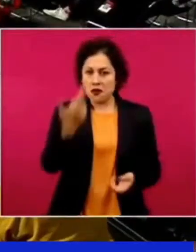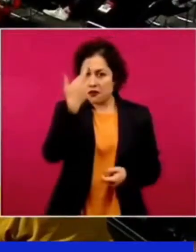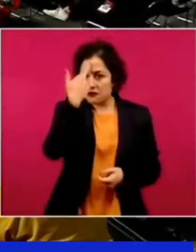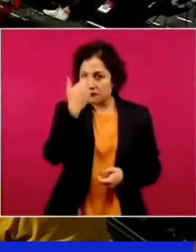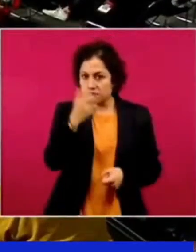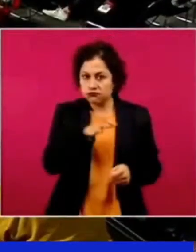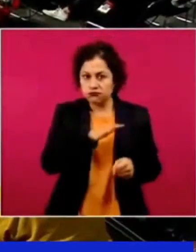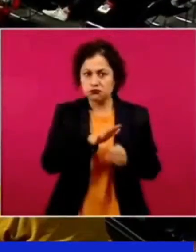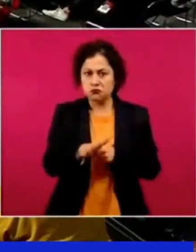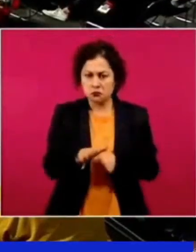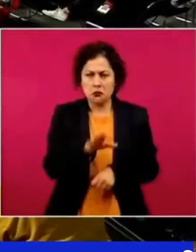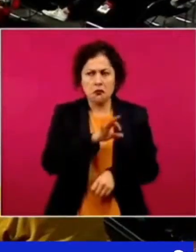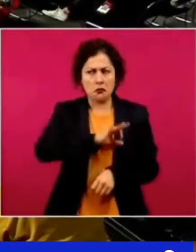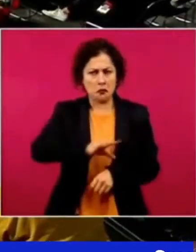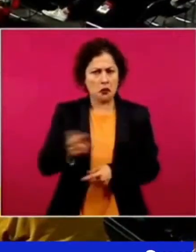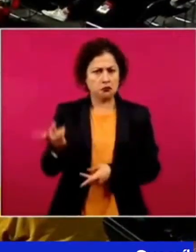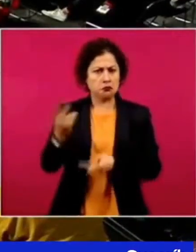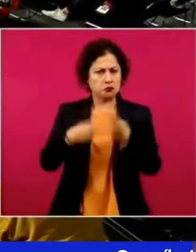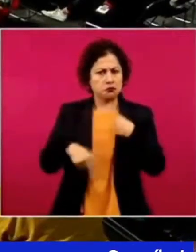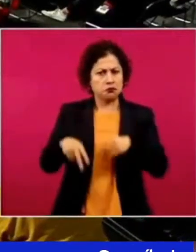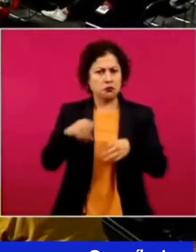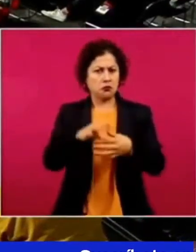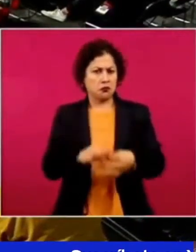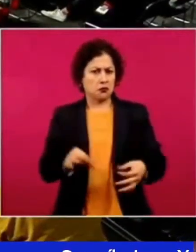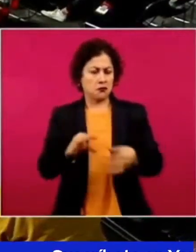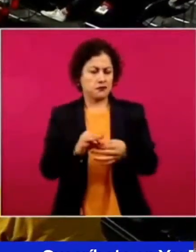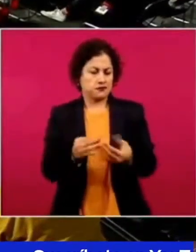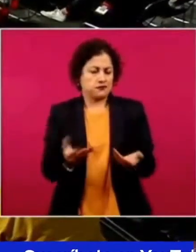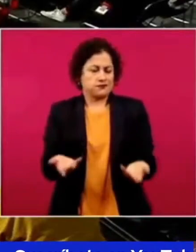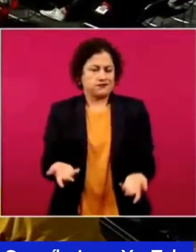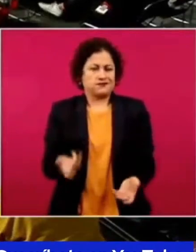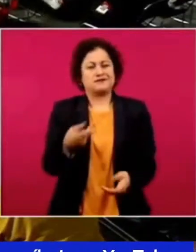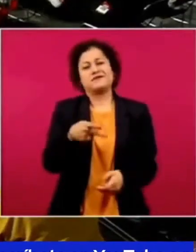Bueno, de manera sencilla,